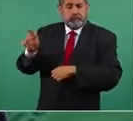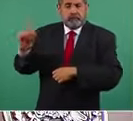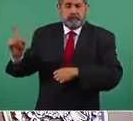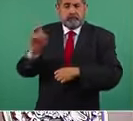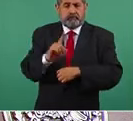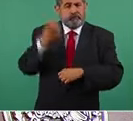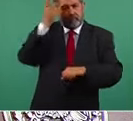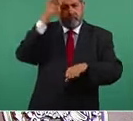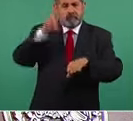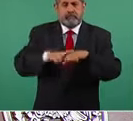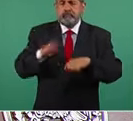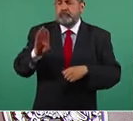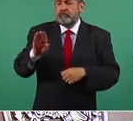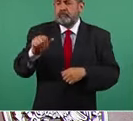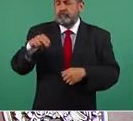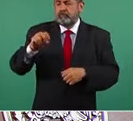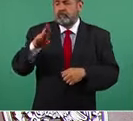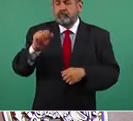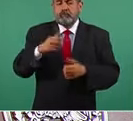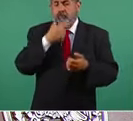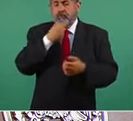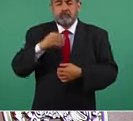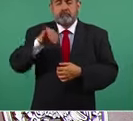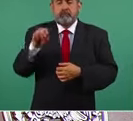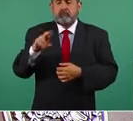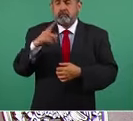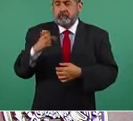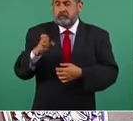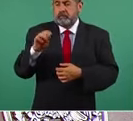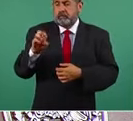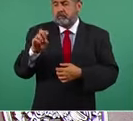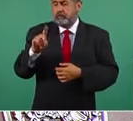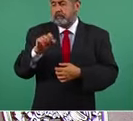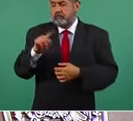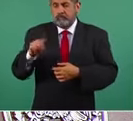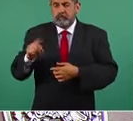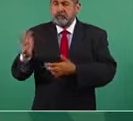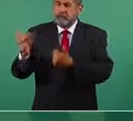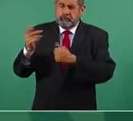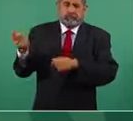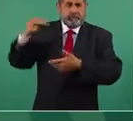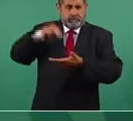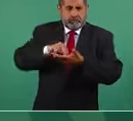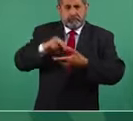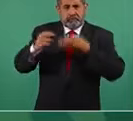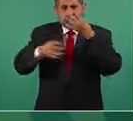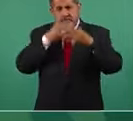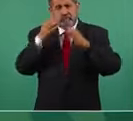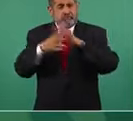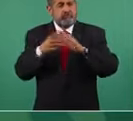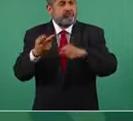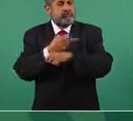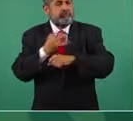al director de Banobras, Jorge Mendoza, que informe cómo vamos, porque